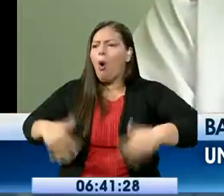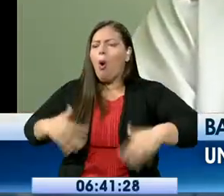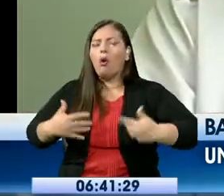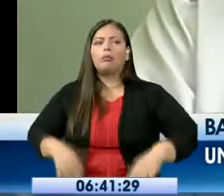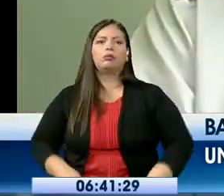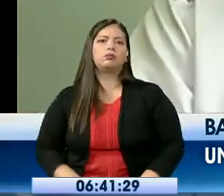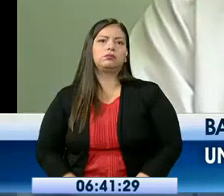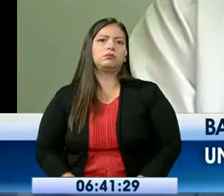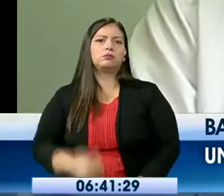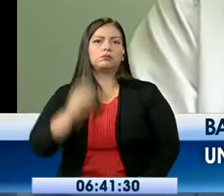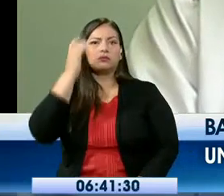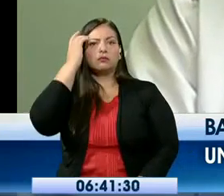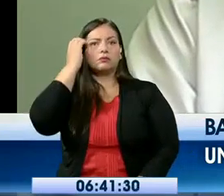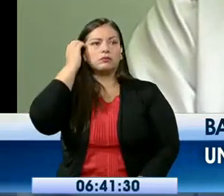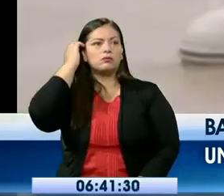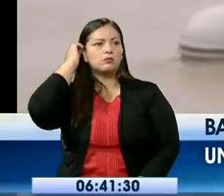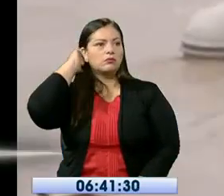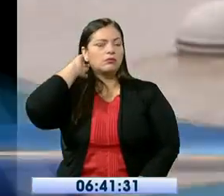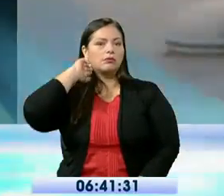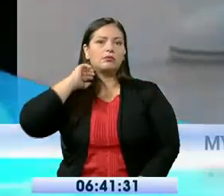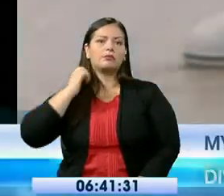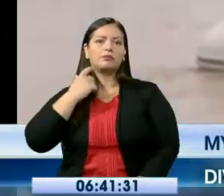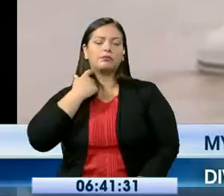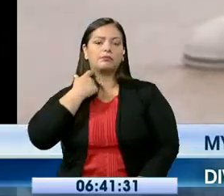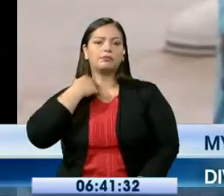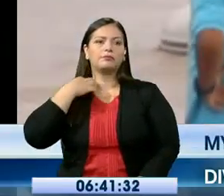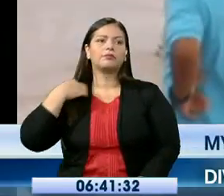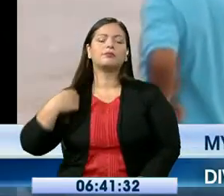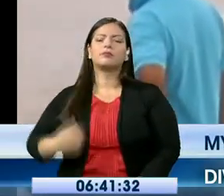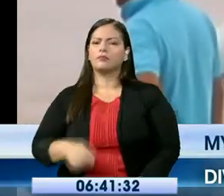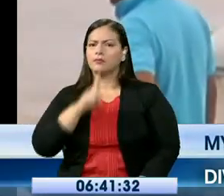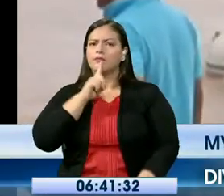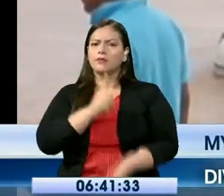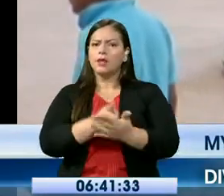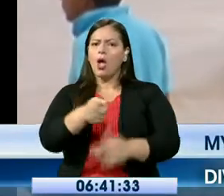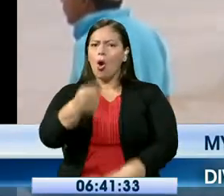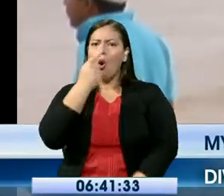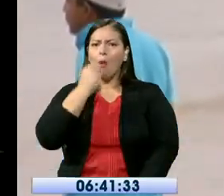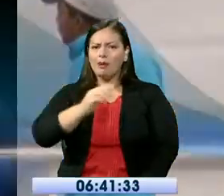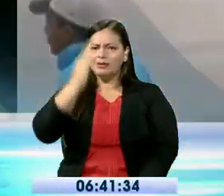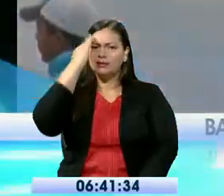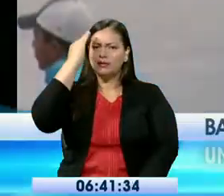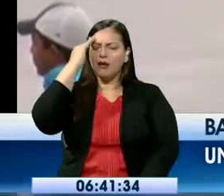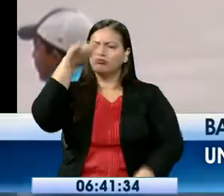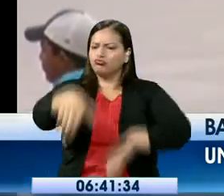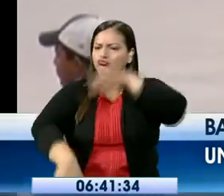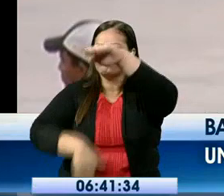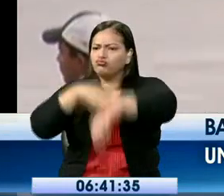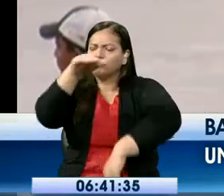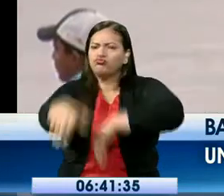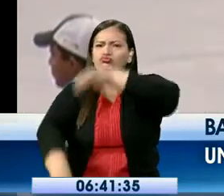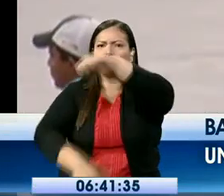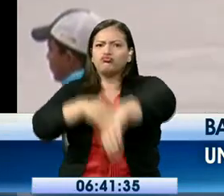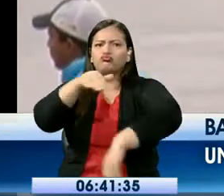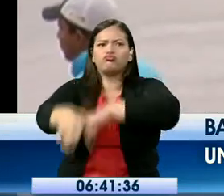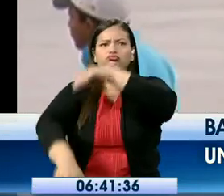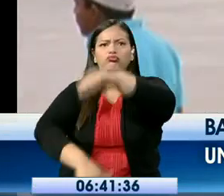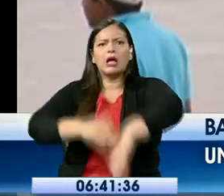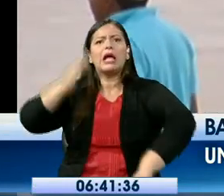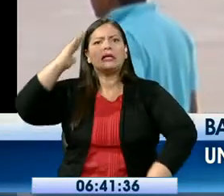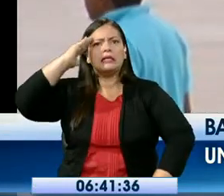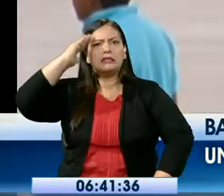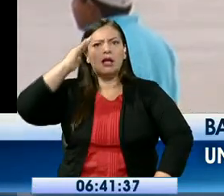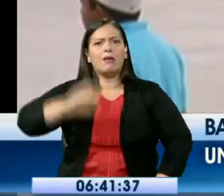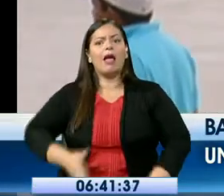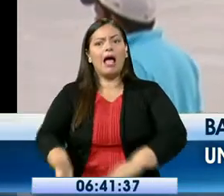desaparecida, de acuerdo a lo que hablé con el papá, pese a que sabe nadar, no se lanzó al agua. Habiendo la insistencia del personal de la capitanía